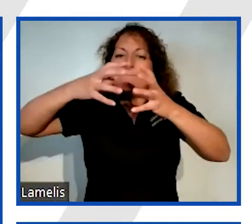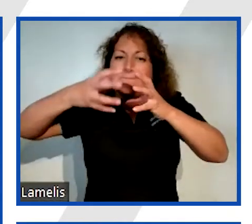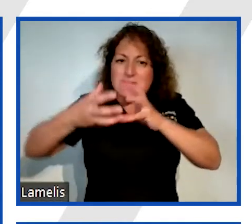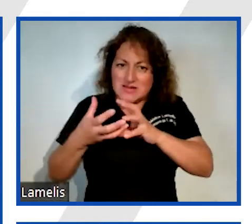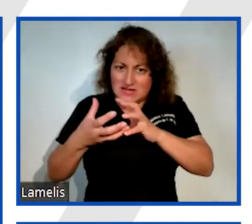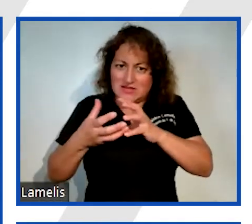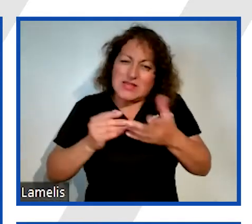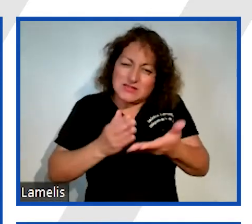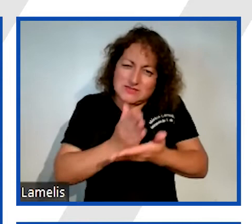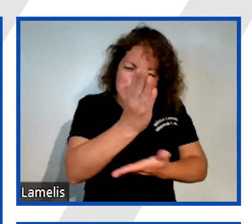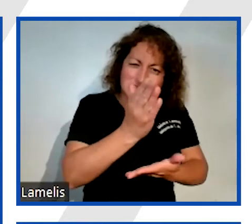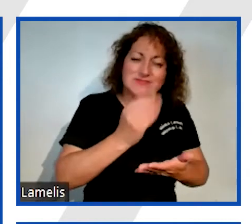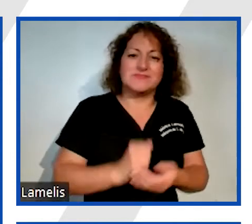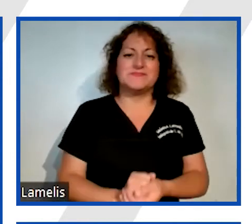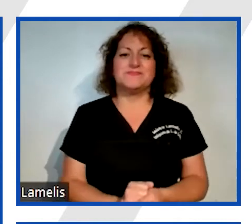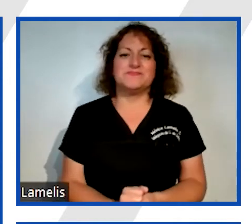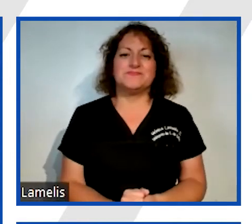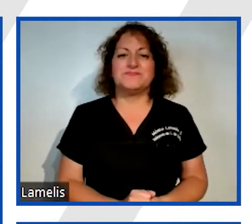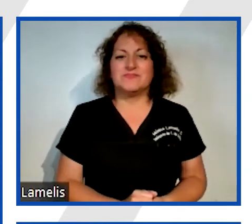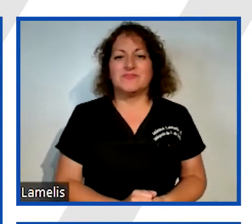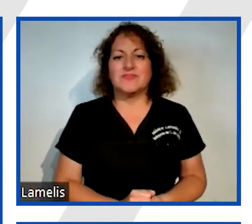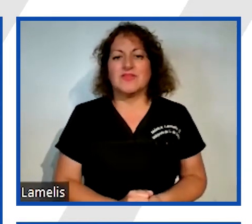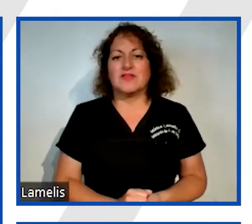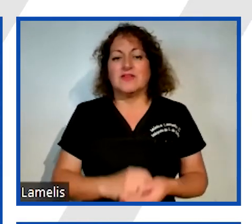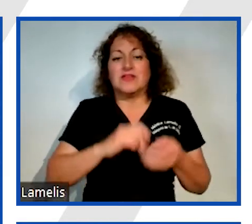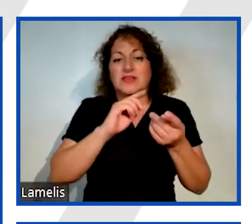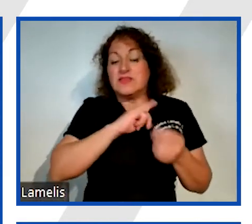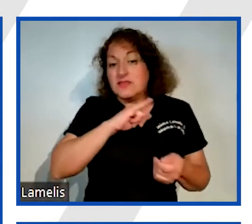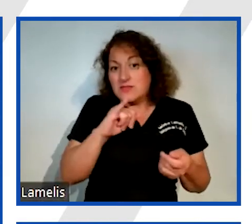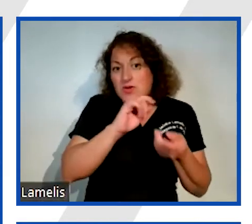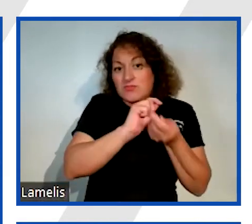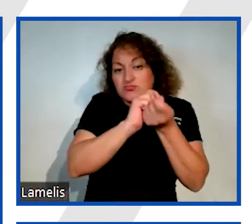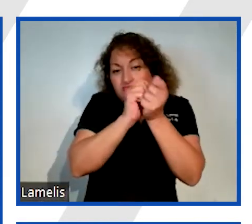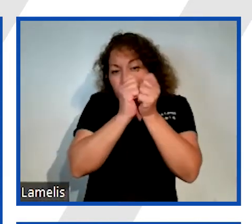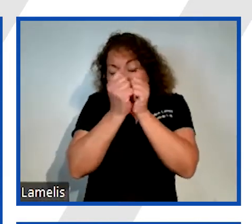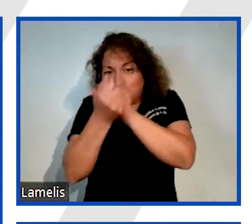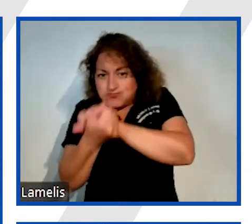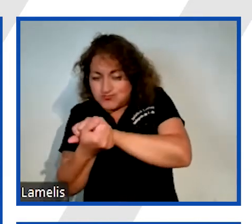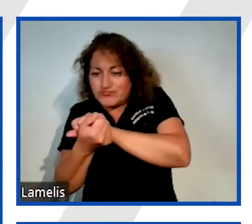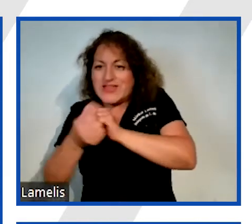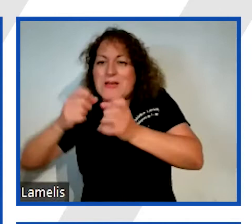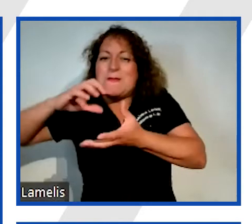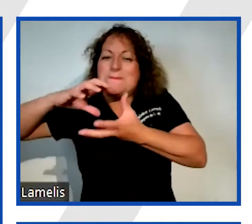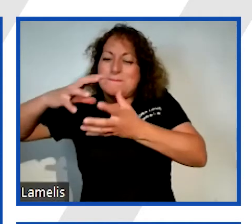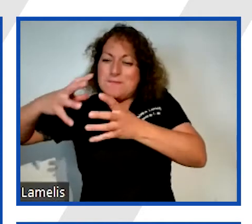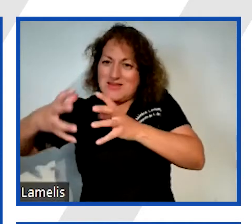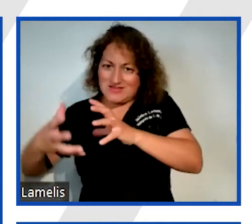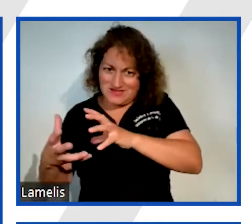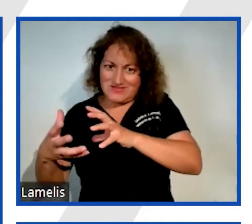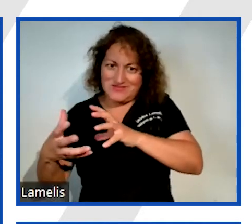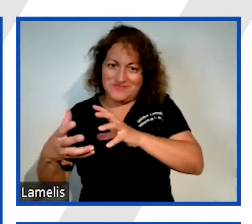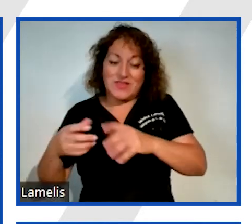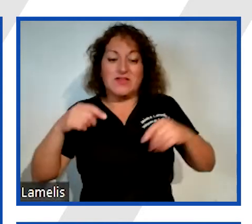planeta entonces eventualmente tus protoplanetas se van a convertir en planetas y es lo que pasó en el caso de nuestro sistema solar que